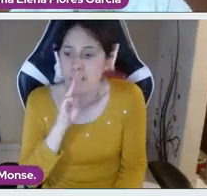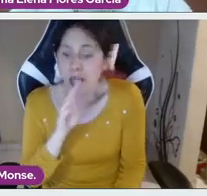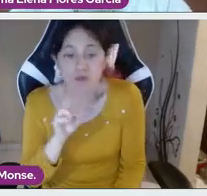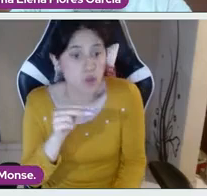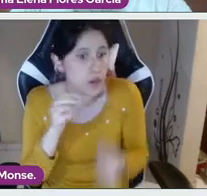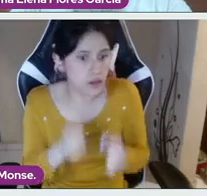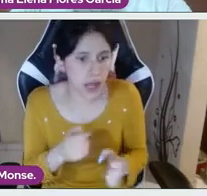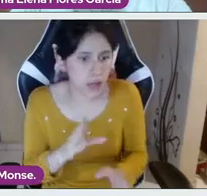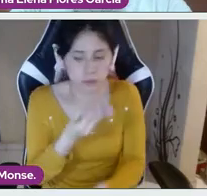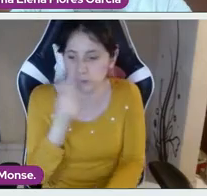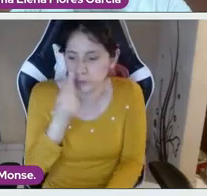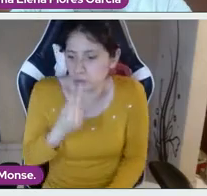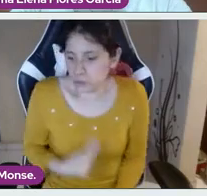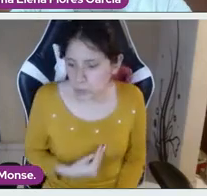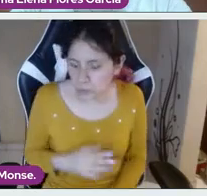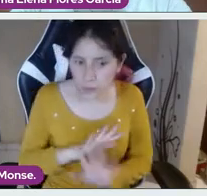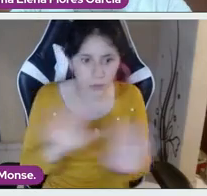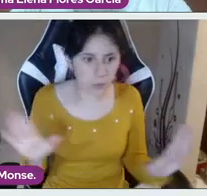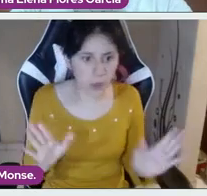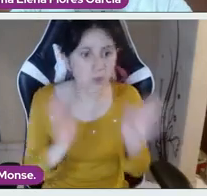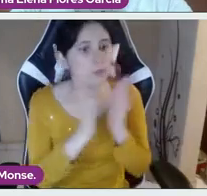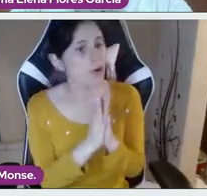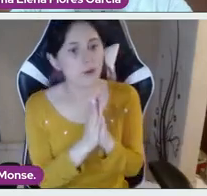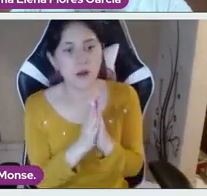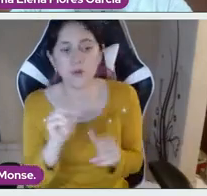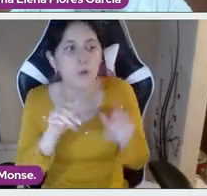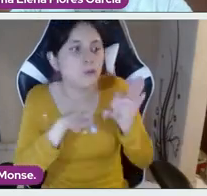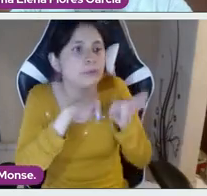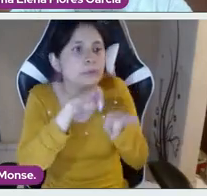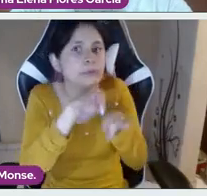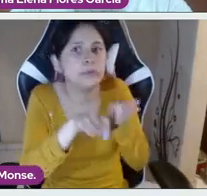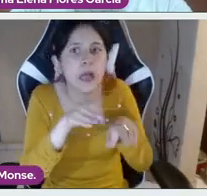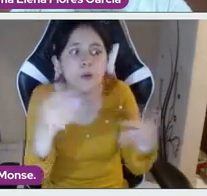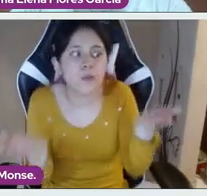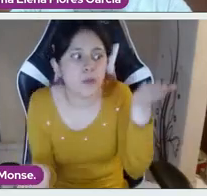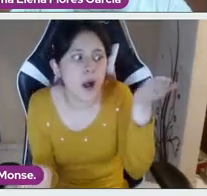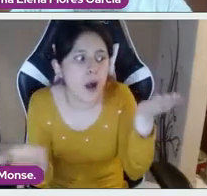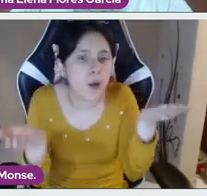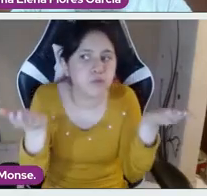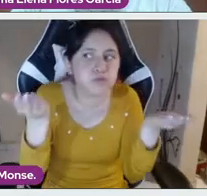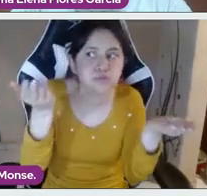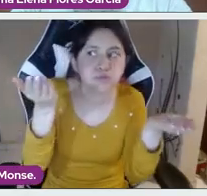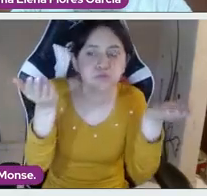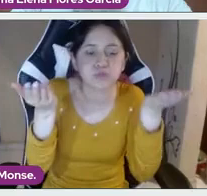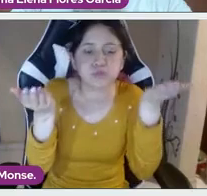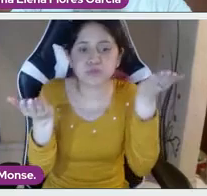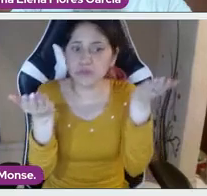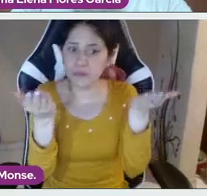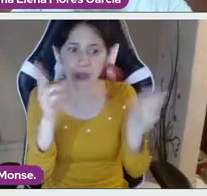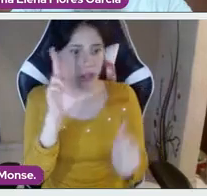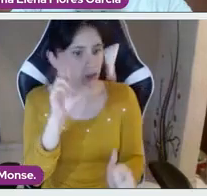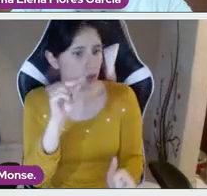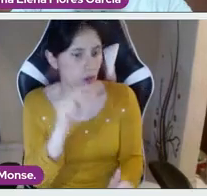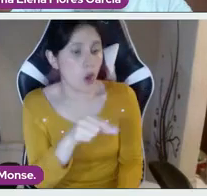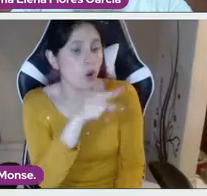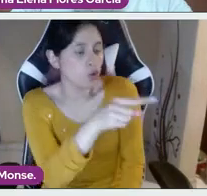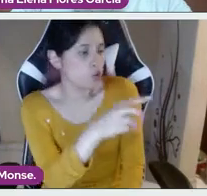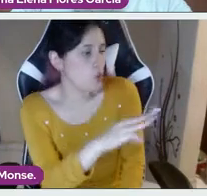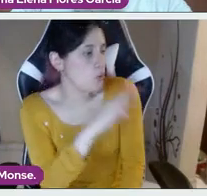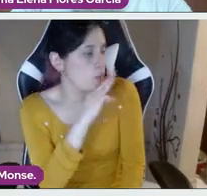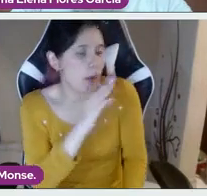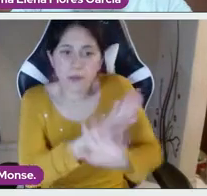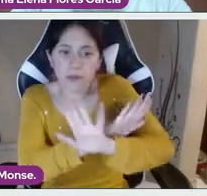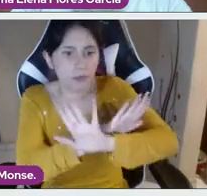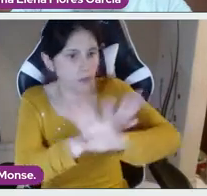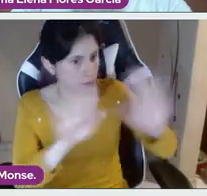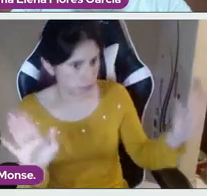no traten o no tratemos de nivelarlas, de completarlas, no, si te tocó ser mamá, te tocó ser mamá